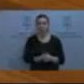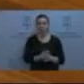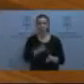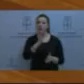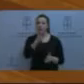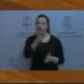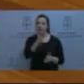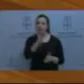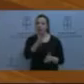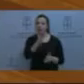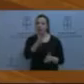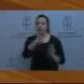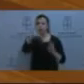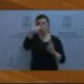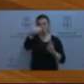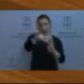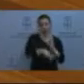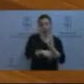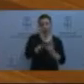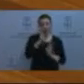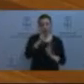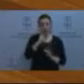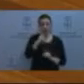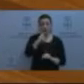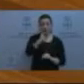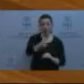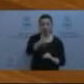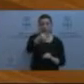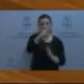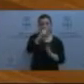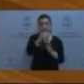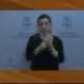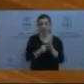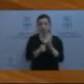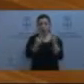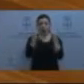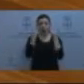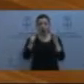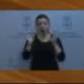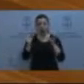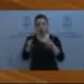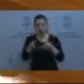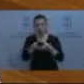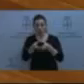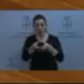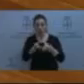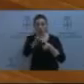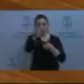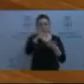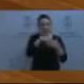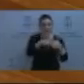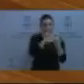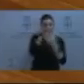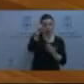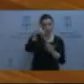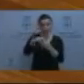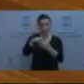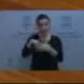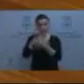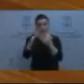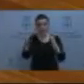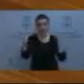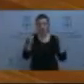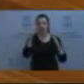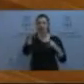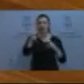por la razón normativa que antes le he dicho. Tenemos datos de alumnados completos y cerrados 2016-17 y